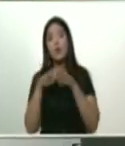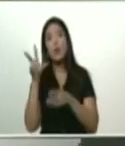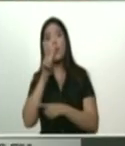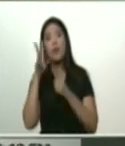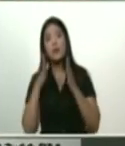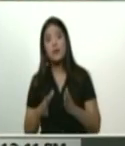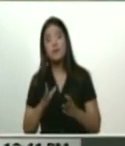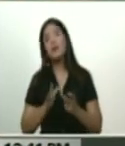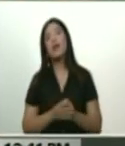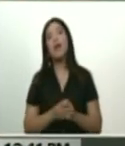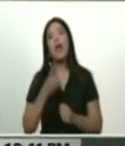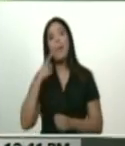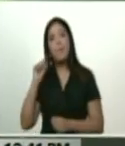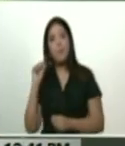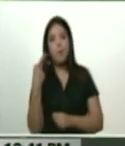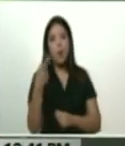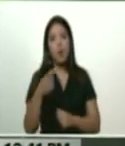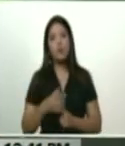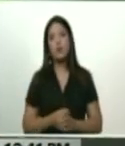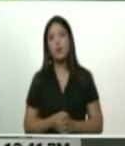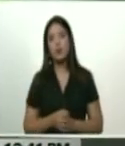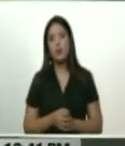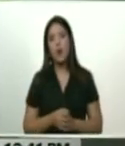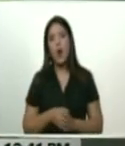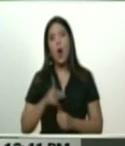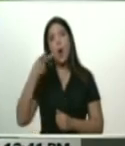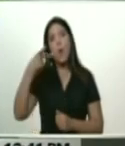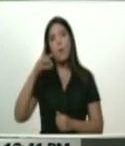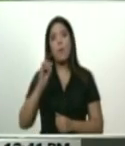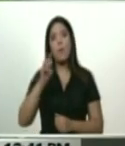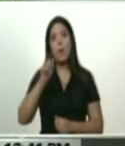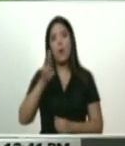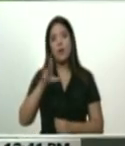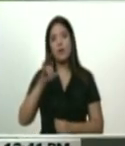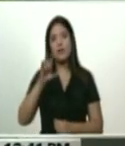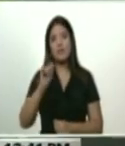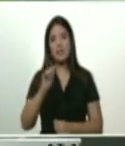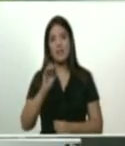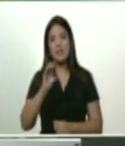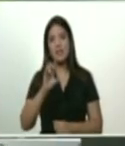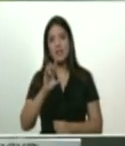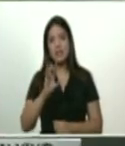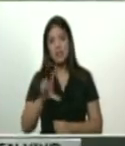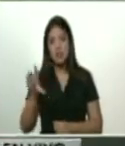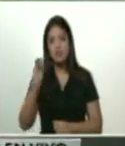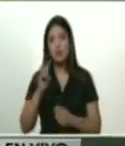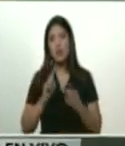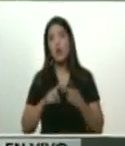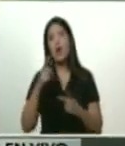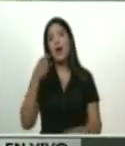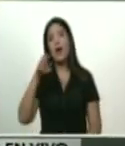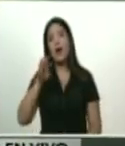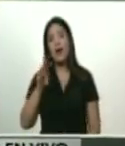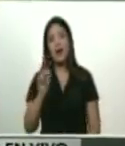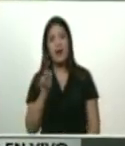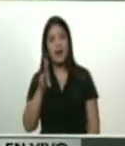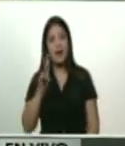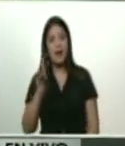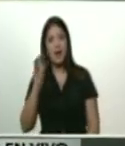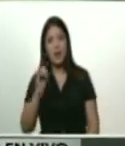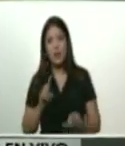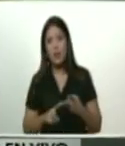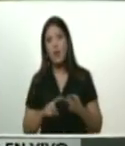Potro Álvarez, El Cuarteto, El Potrillo, Eucaris, Gerardo Valentín, Golperos de Don Pío,